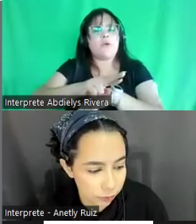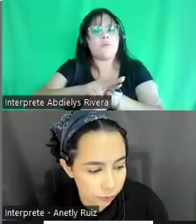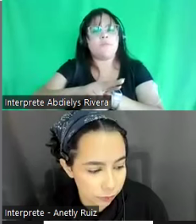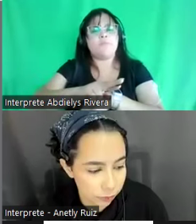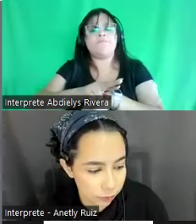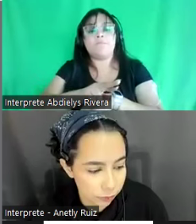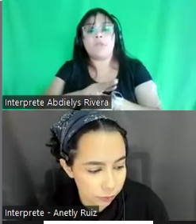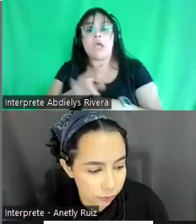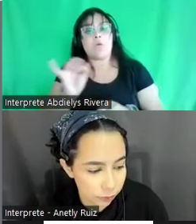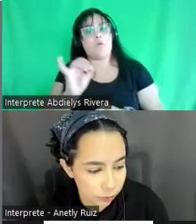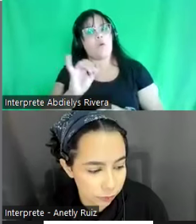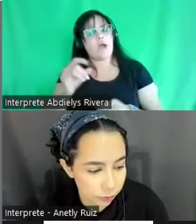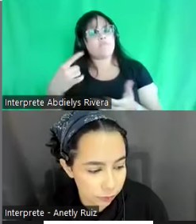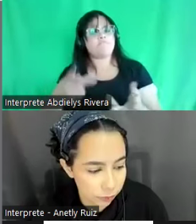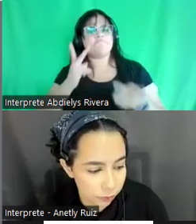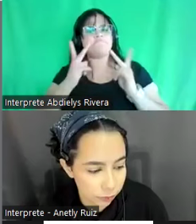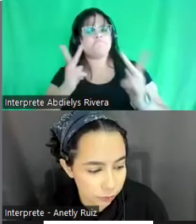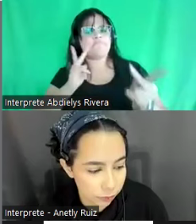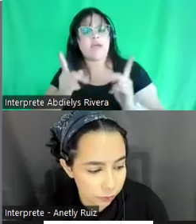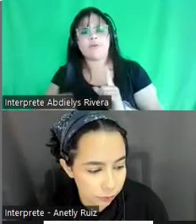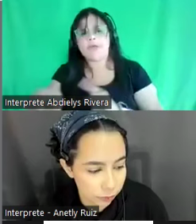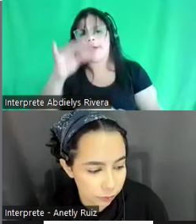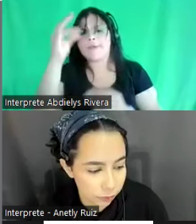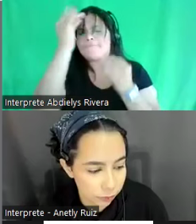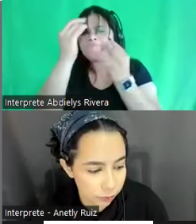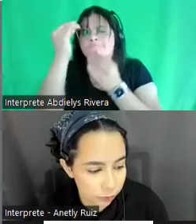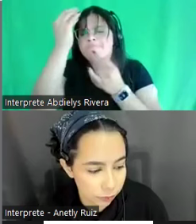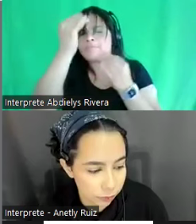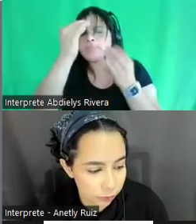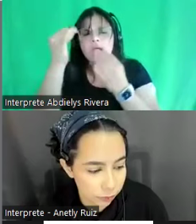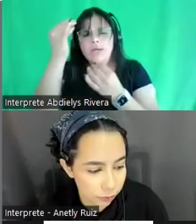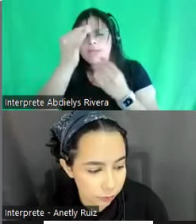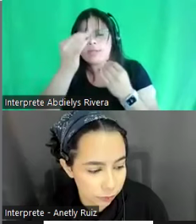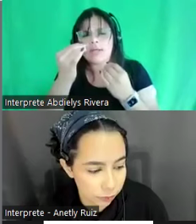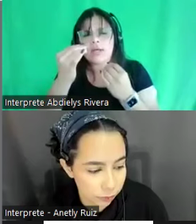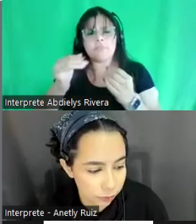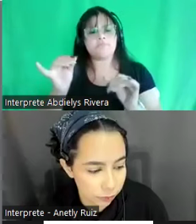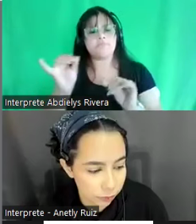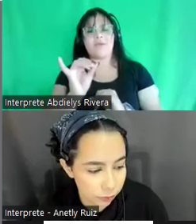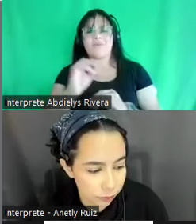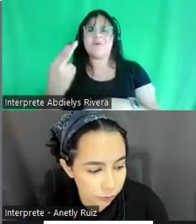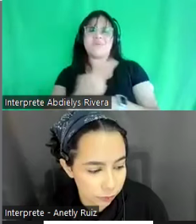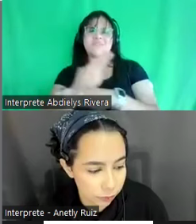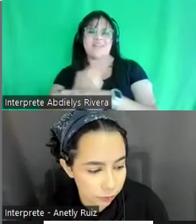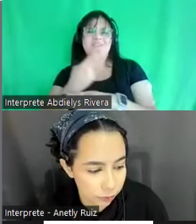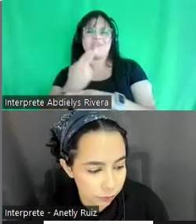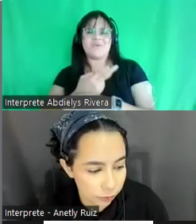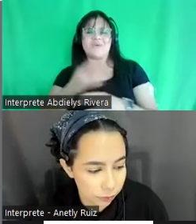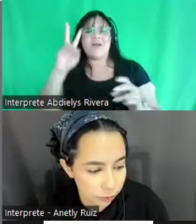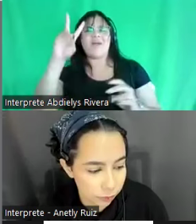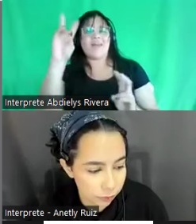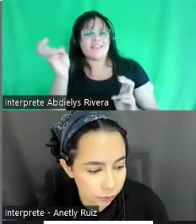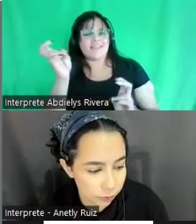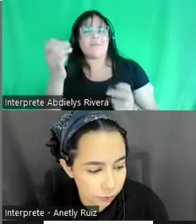y realizar entonces lo que es la validación de conceptos discutidos durante la didáctica que nos brindó la licenciada Torres.